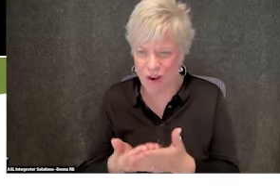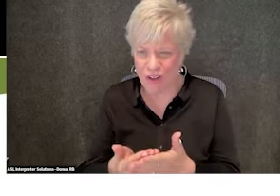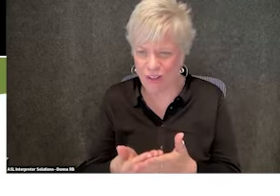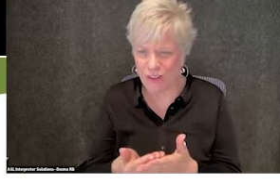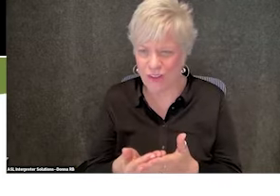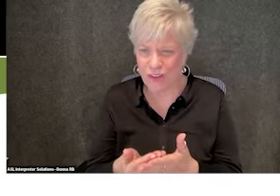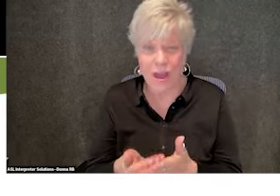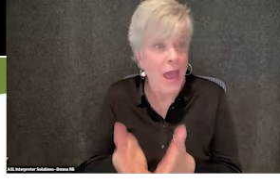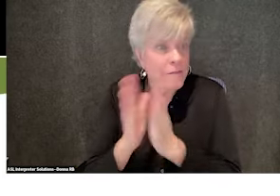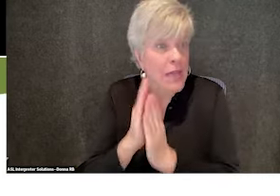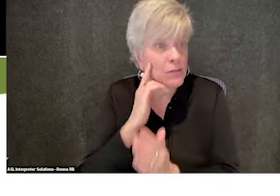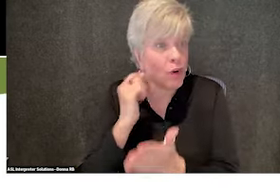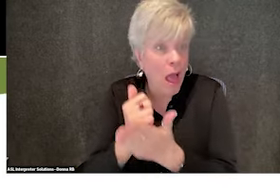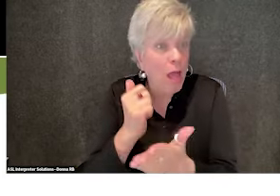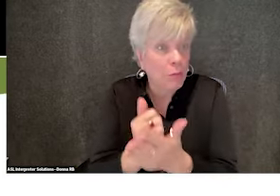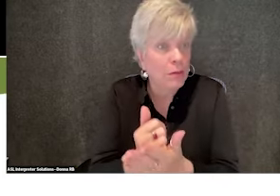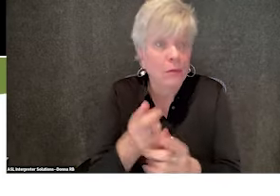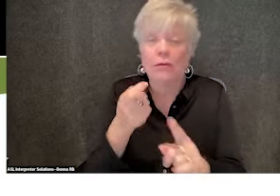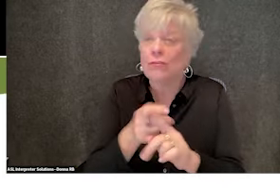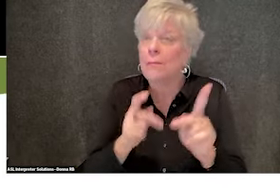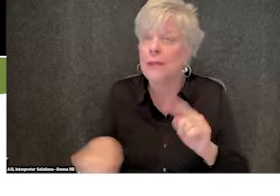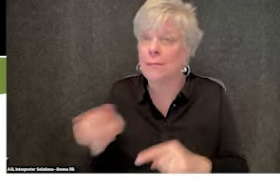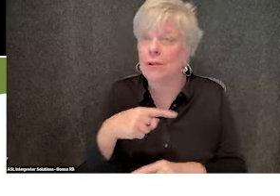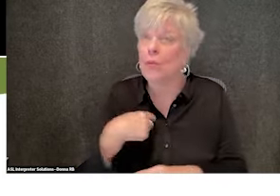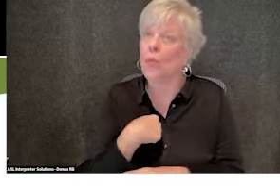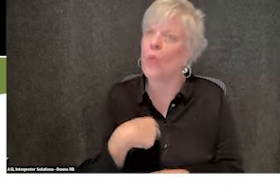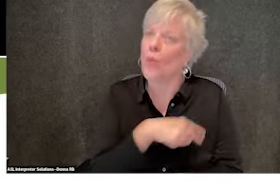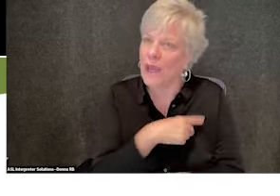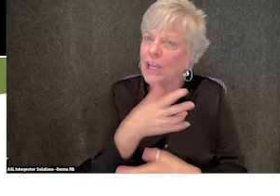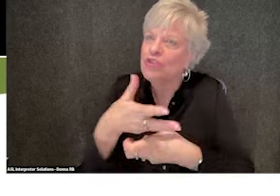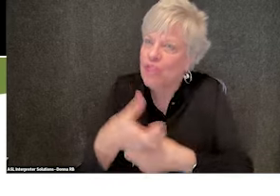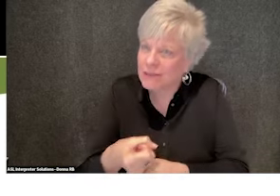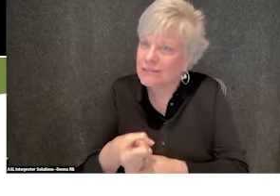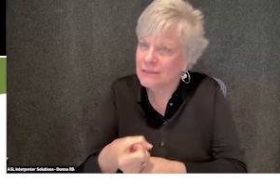que sí, así podemos tomar nuestras propias opiniones.